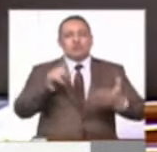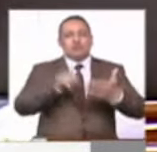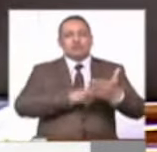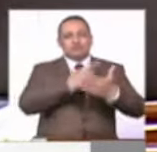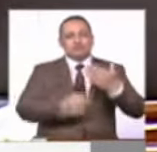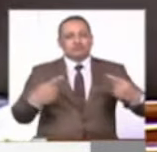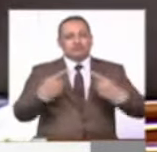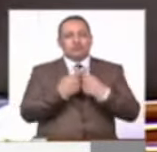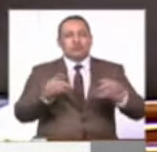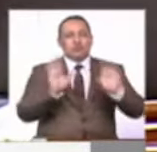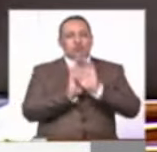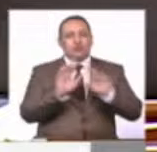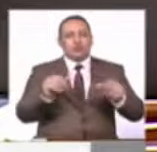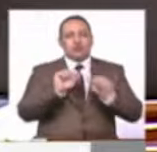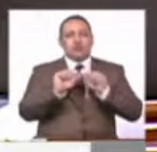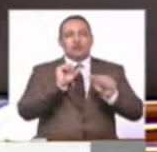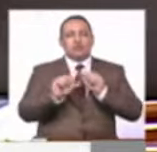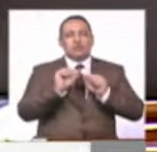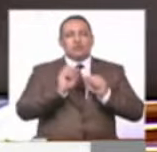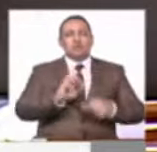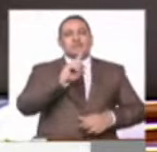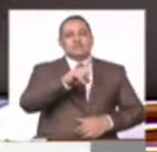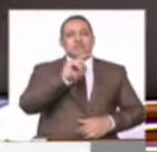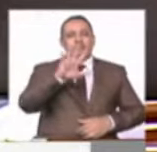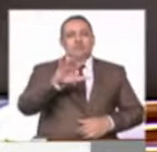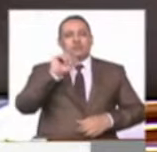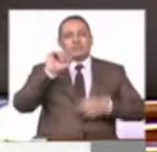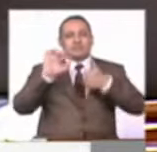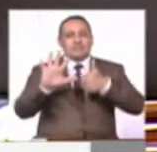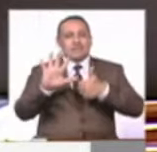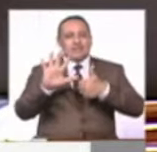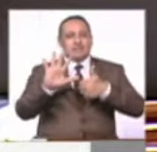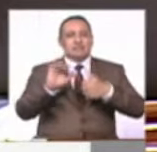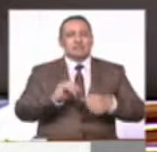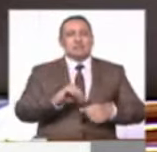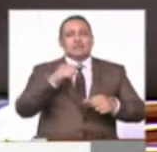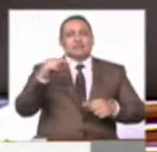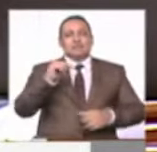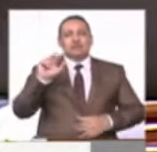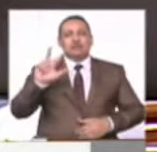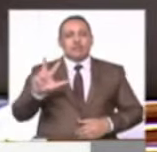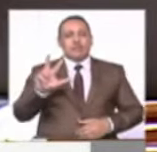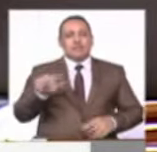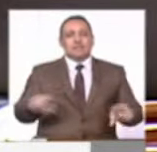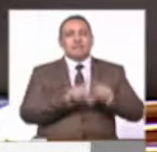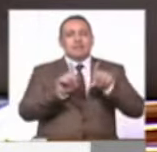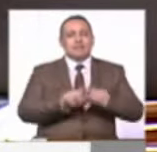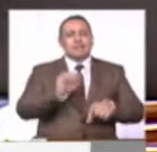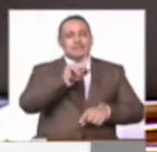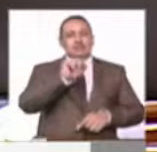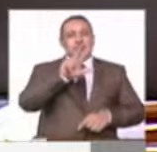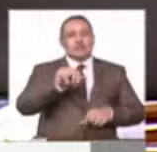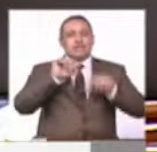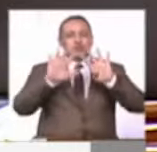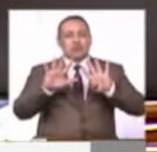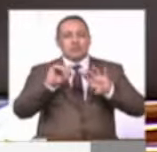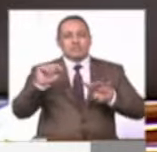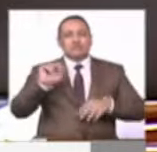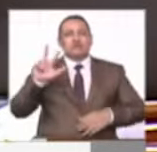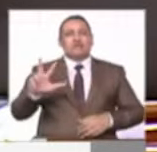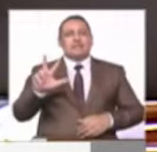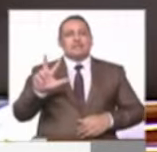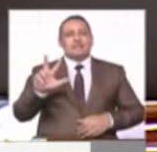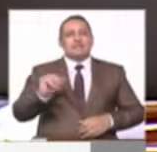constitucional de los artículos 156 inciso 3 y 139 inciso